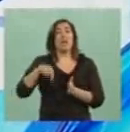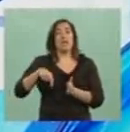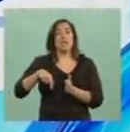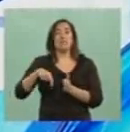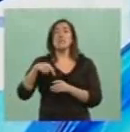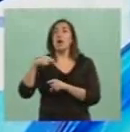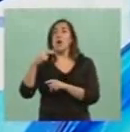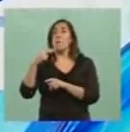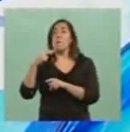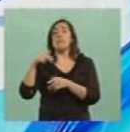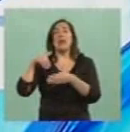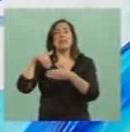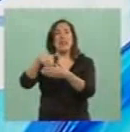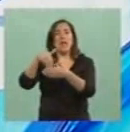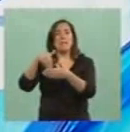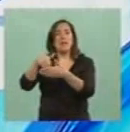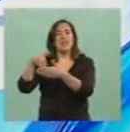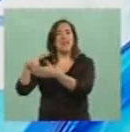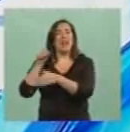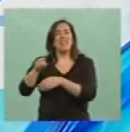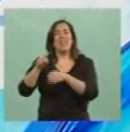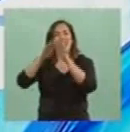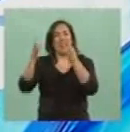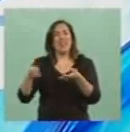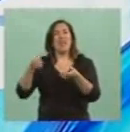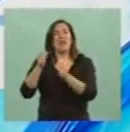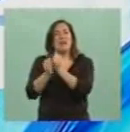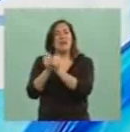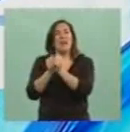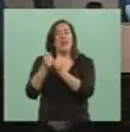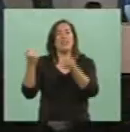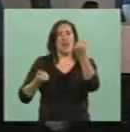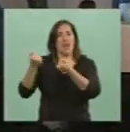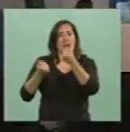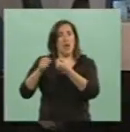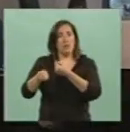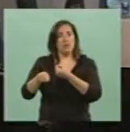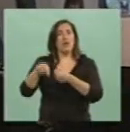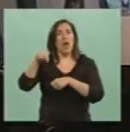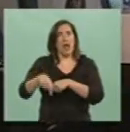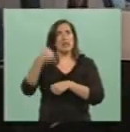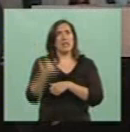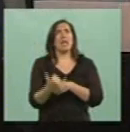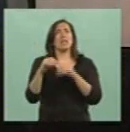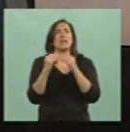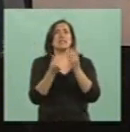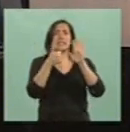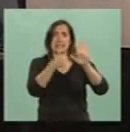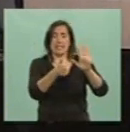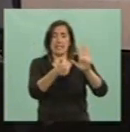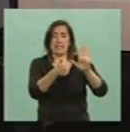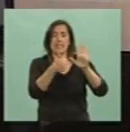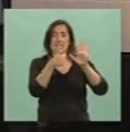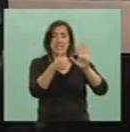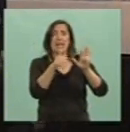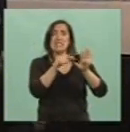11 terminales automotrices, que son todas extranjeras, tenga 6, que concentran